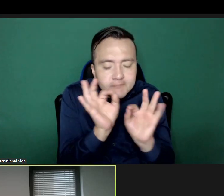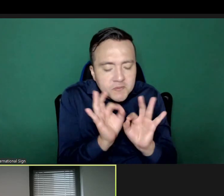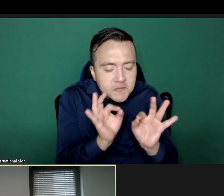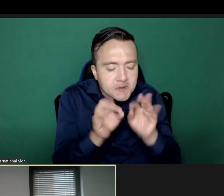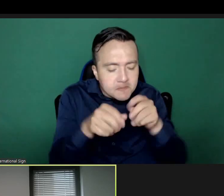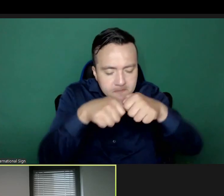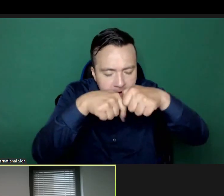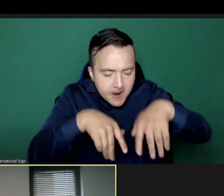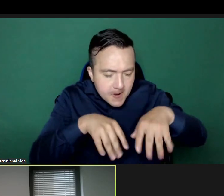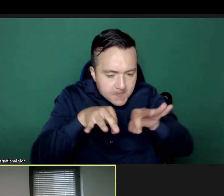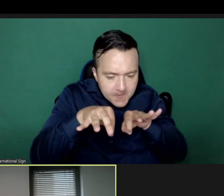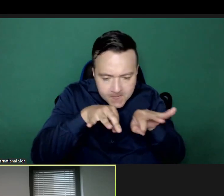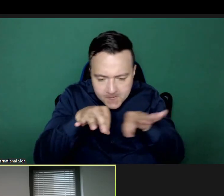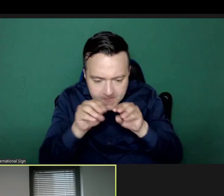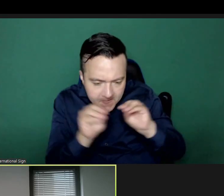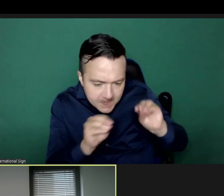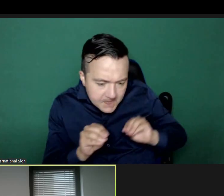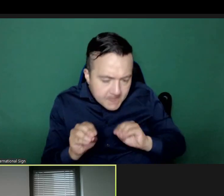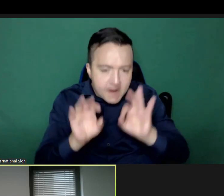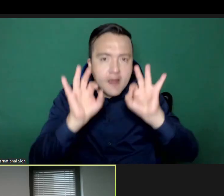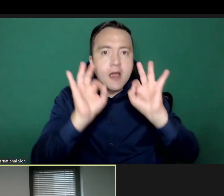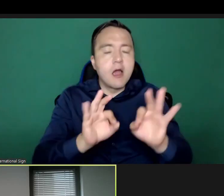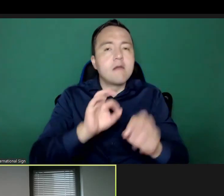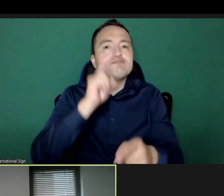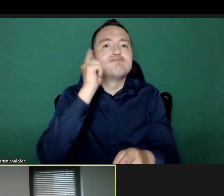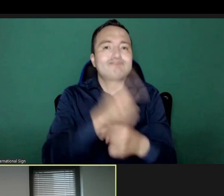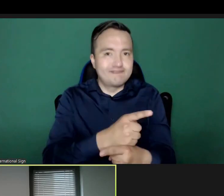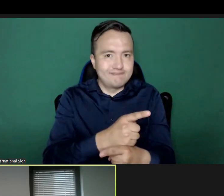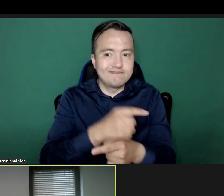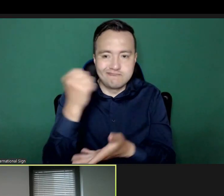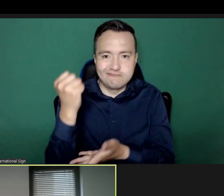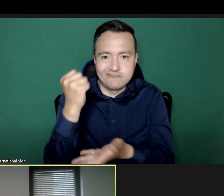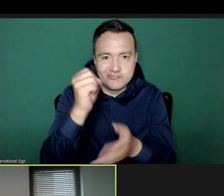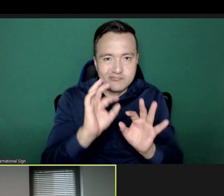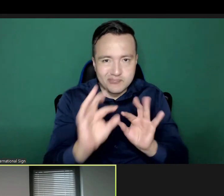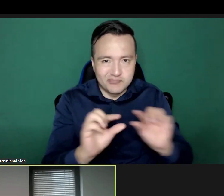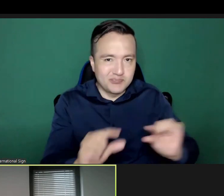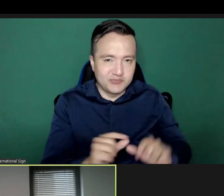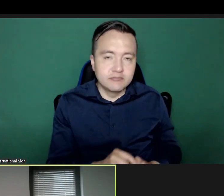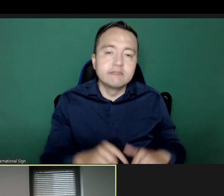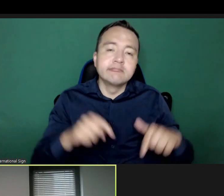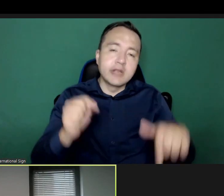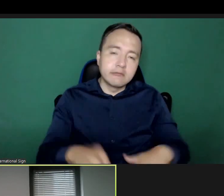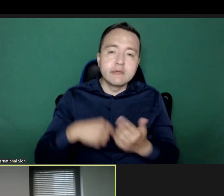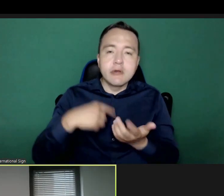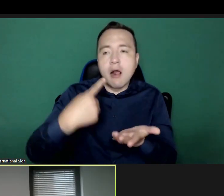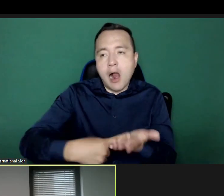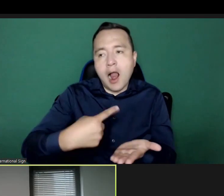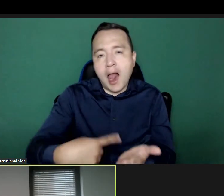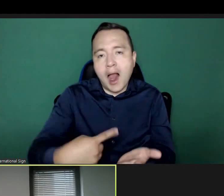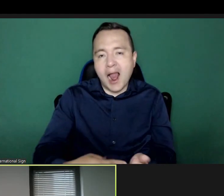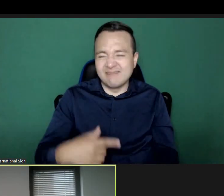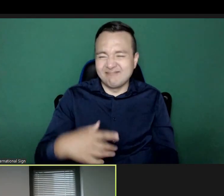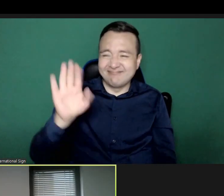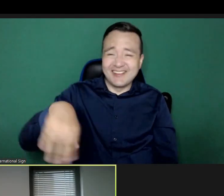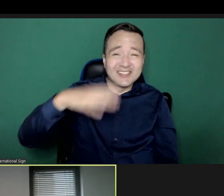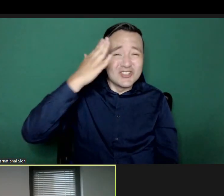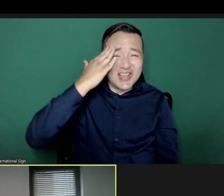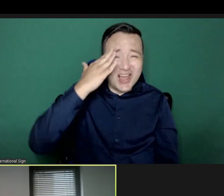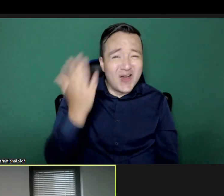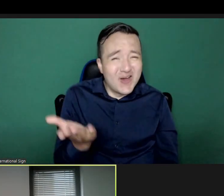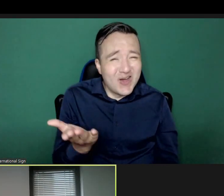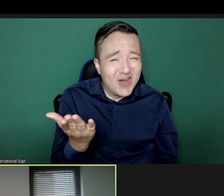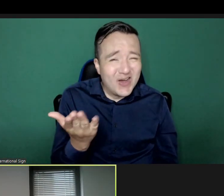obviamente, claramente, no estamos discutiendo el agua tibia, tienen una mezcla